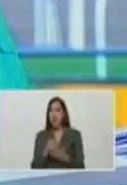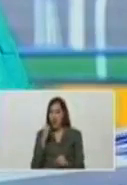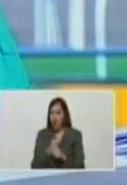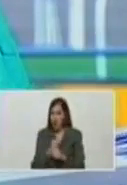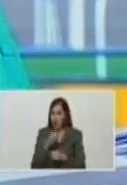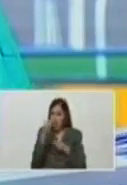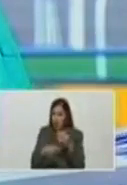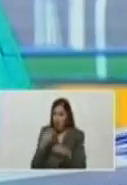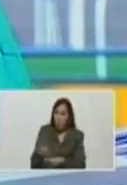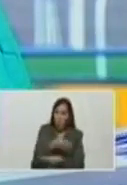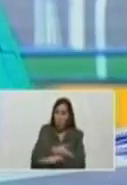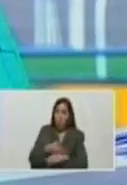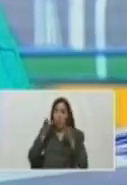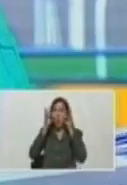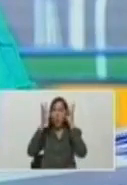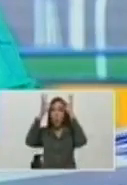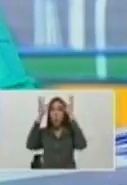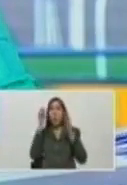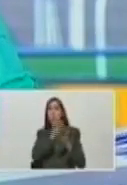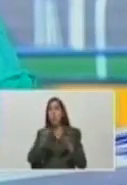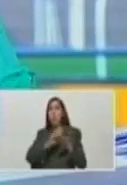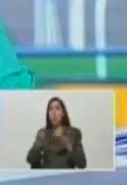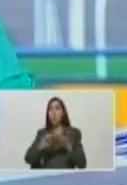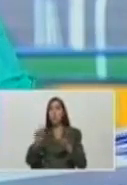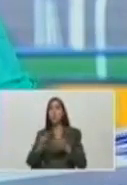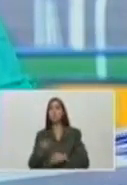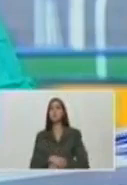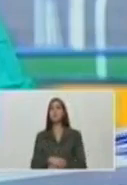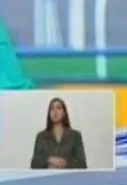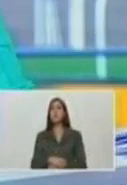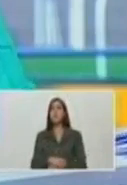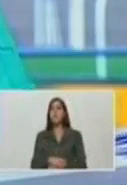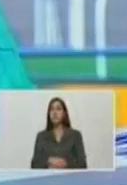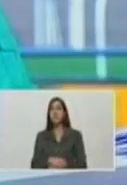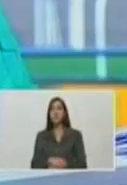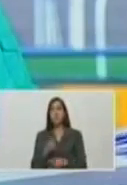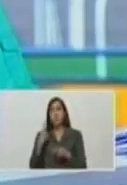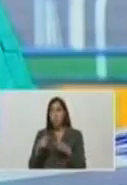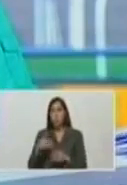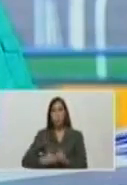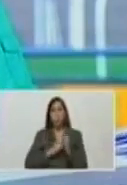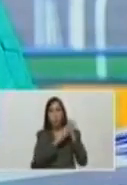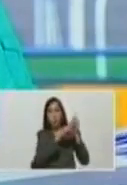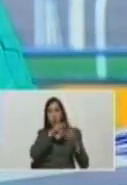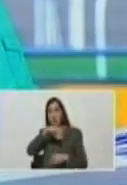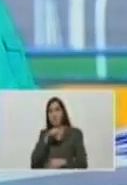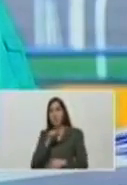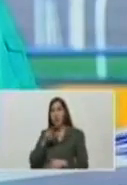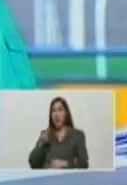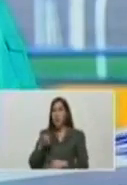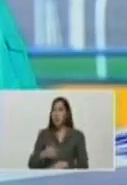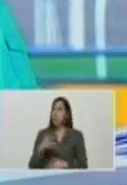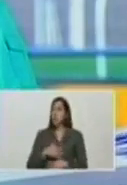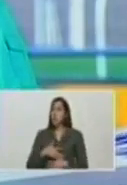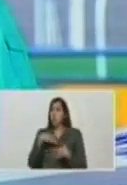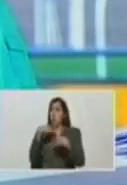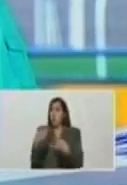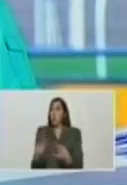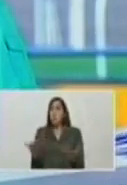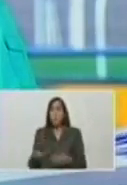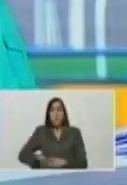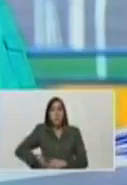Rodríguez, a las tesis pedagógicas de José Martí, impresionantes también,